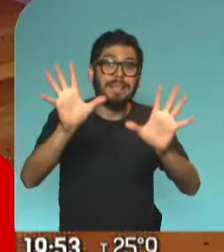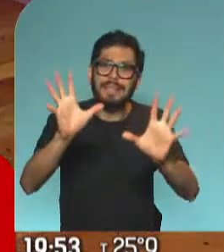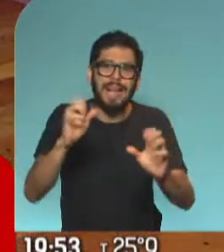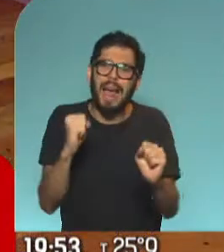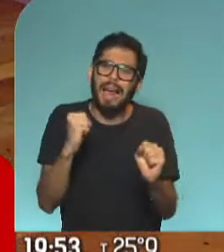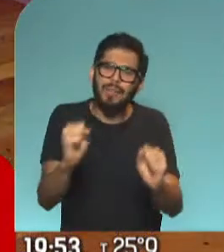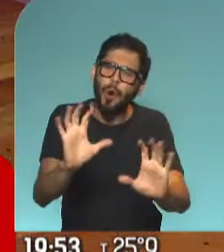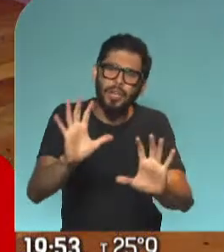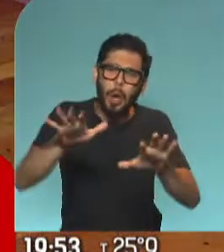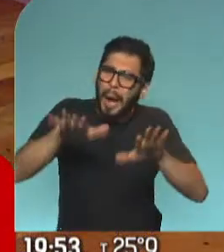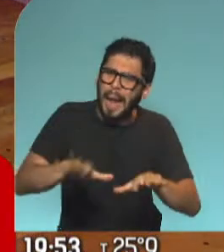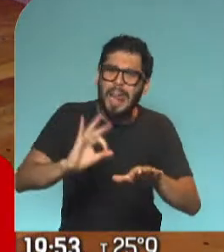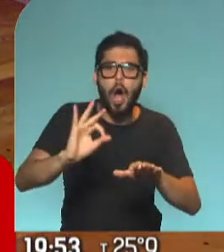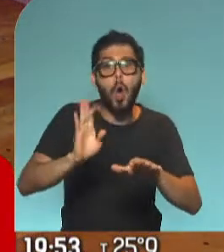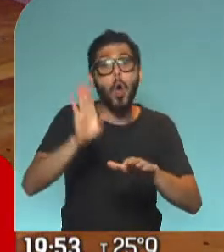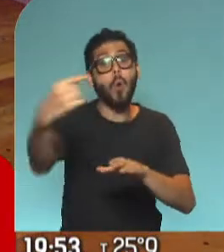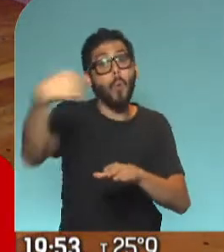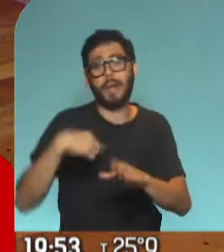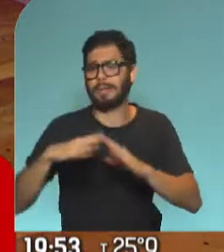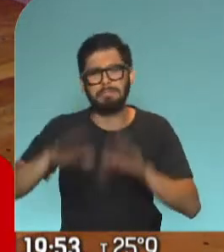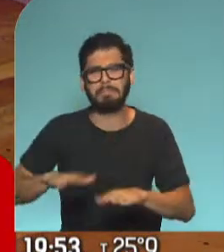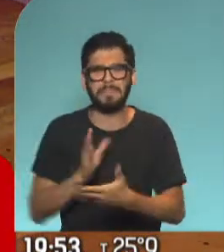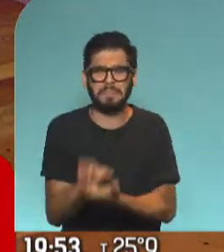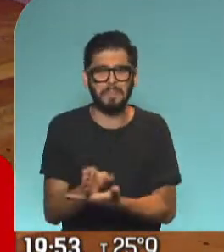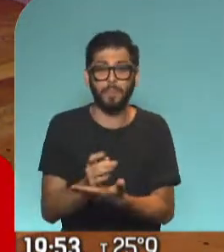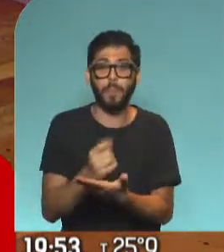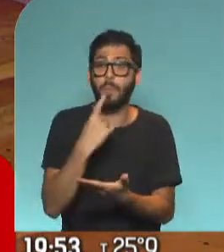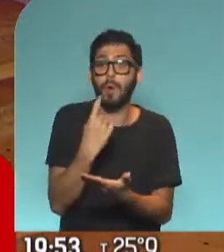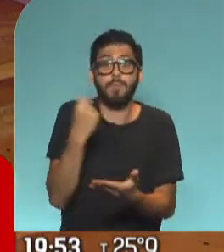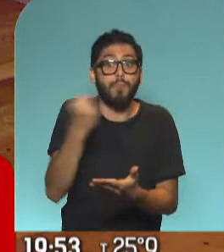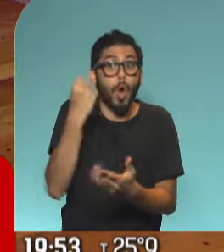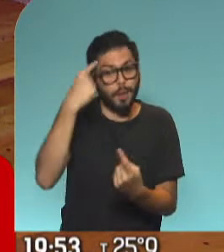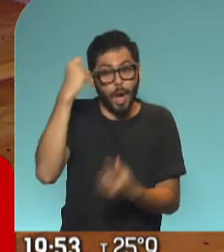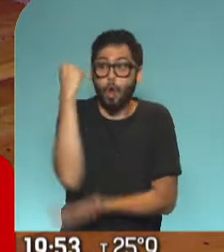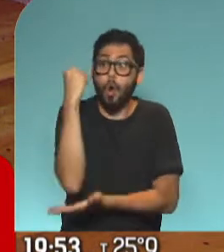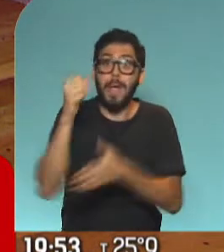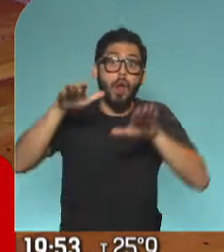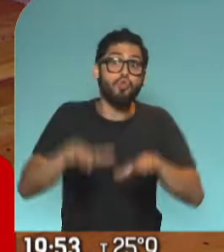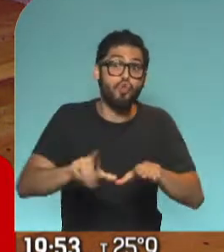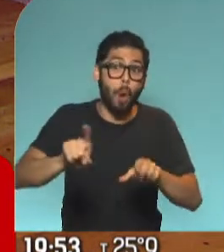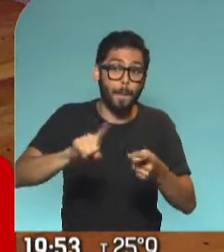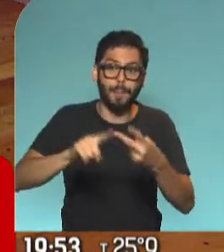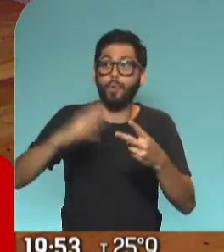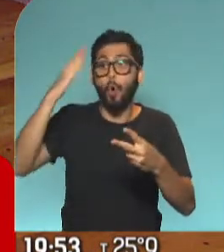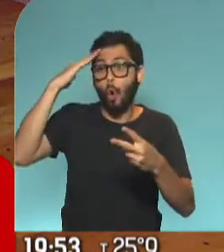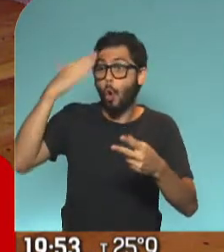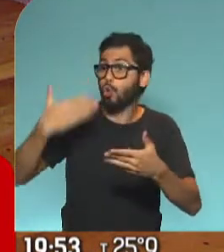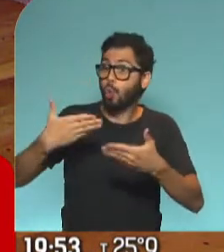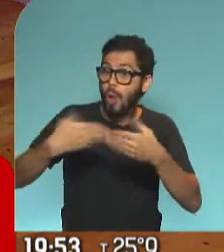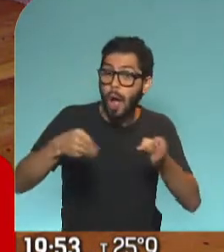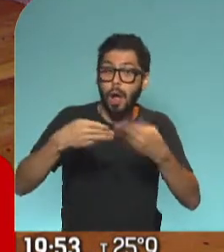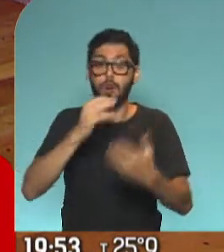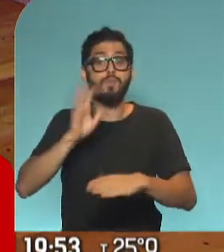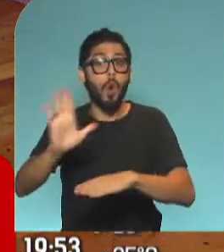Creo que tenemos que cuidar lo más importante, que la actividad económica no se pare, que la actividad cultural que hemos logrado tener incluso, que los